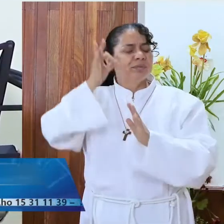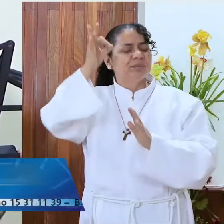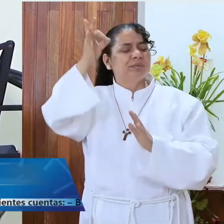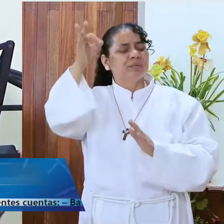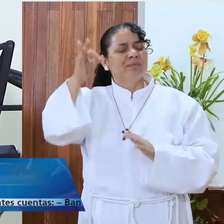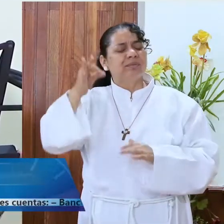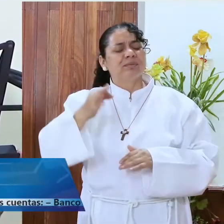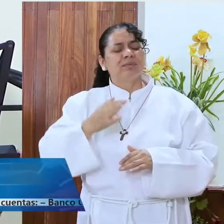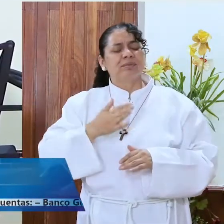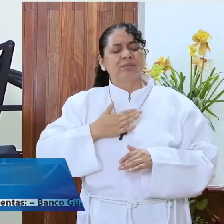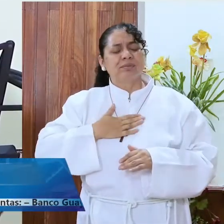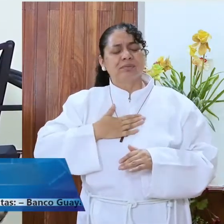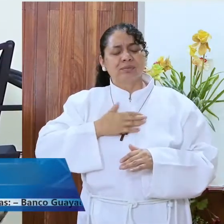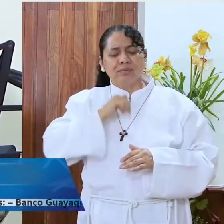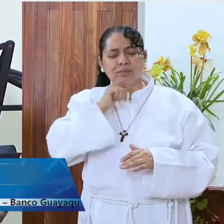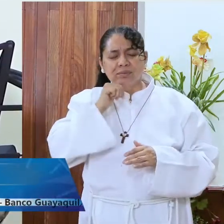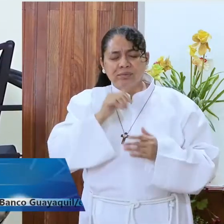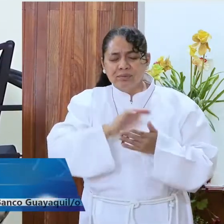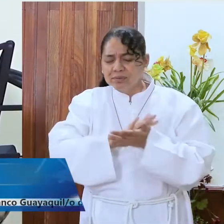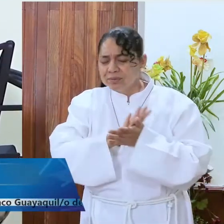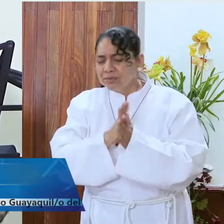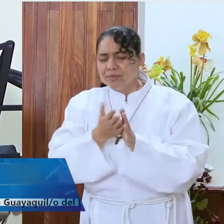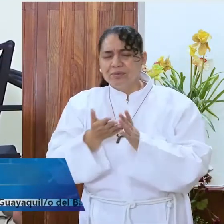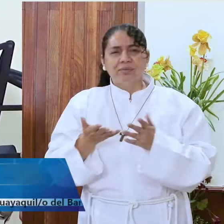me faltaría